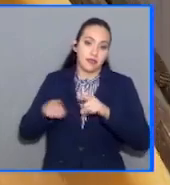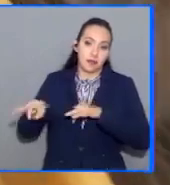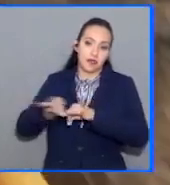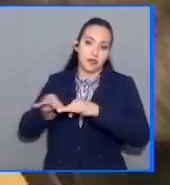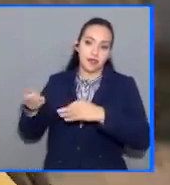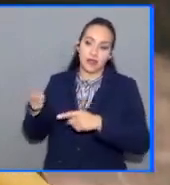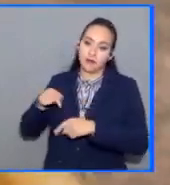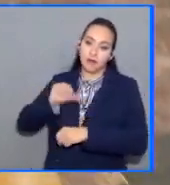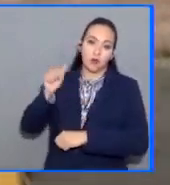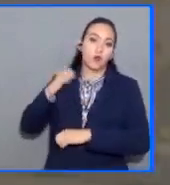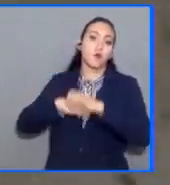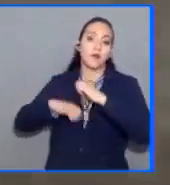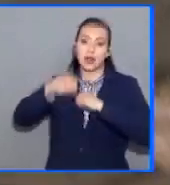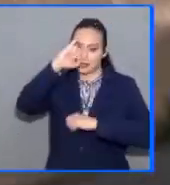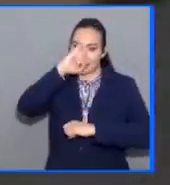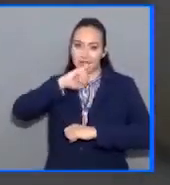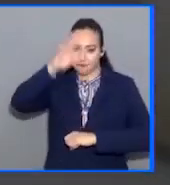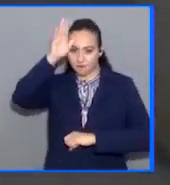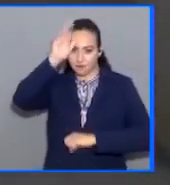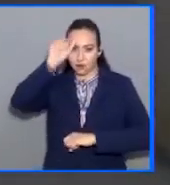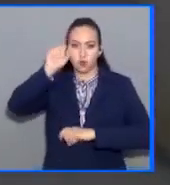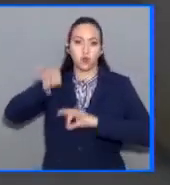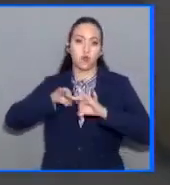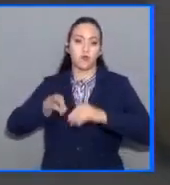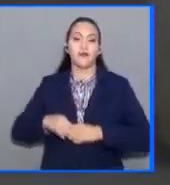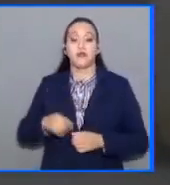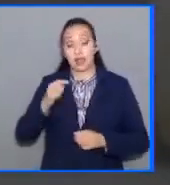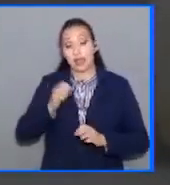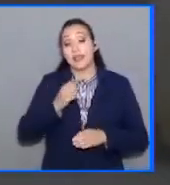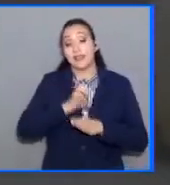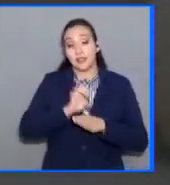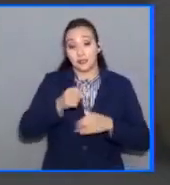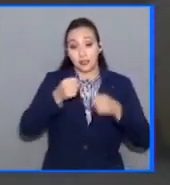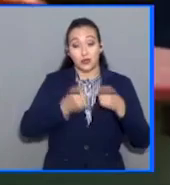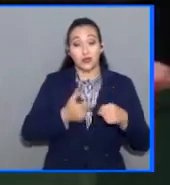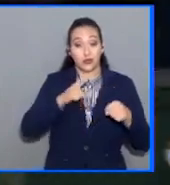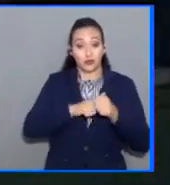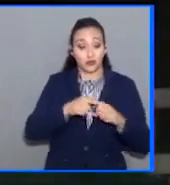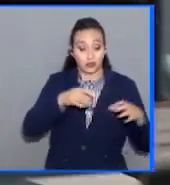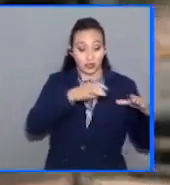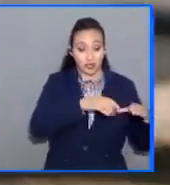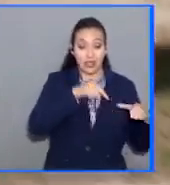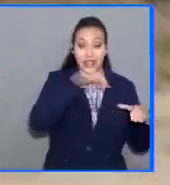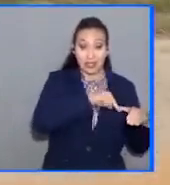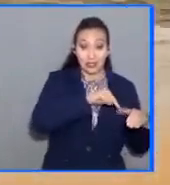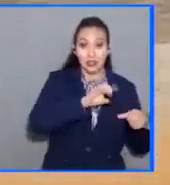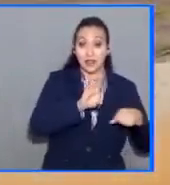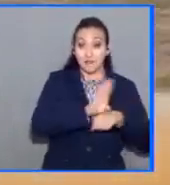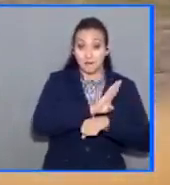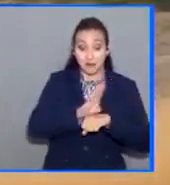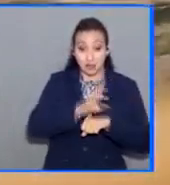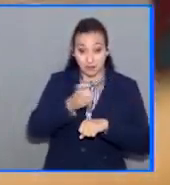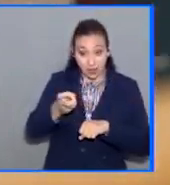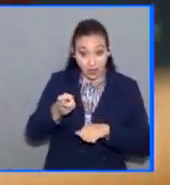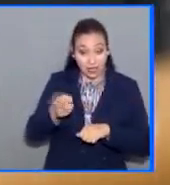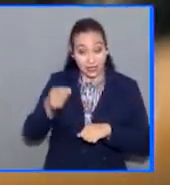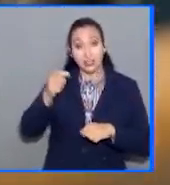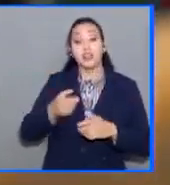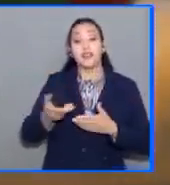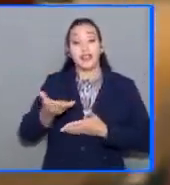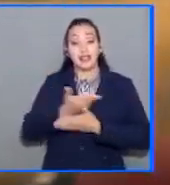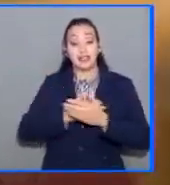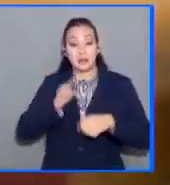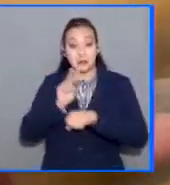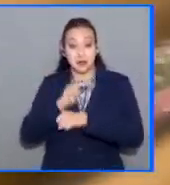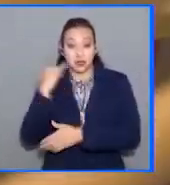De lo anterior se desprende que el Seguro Social no puede ser considerado beneficiario directo del servicio de guarderías, pues